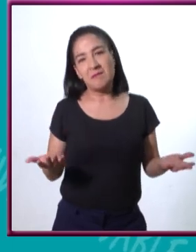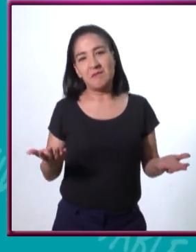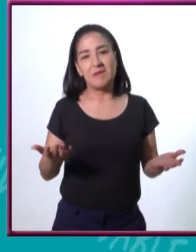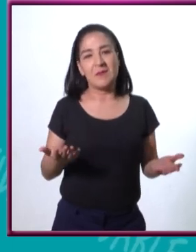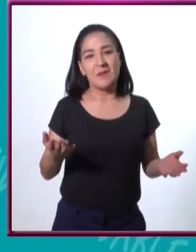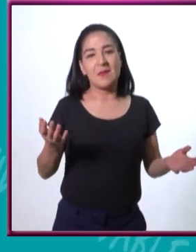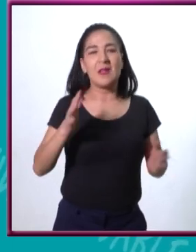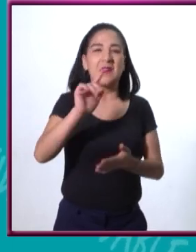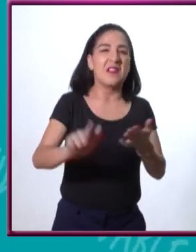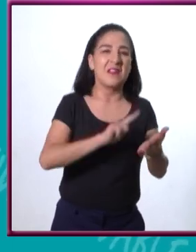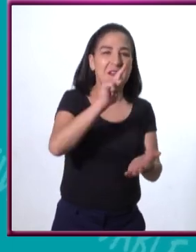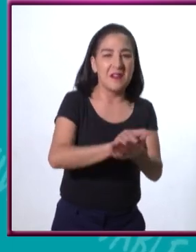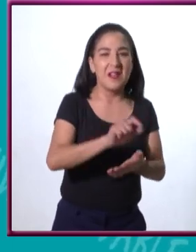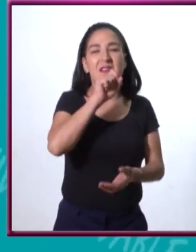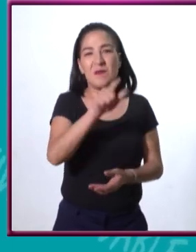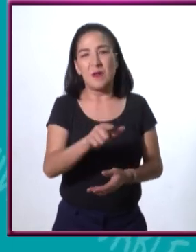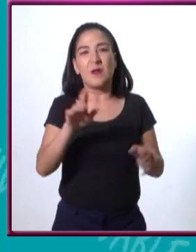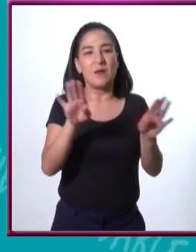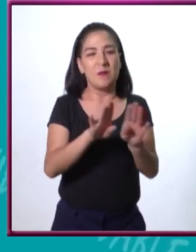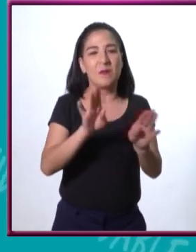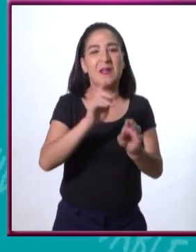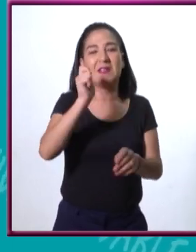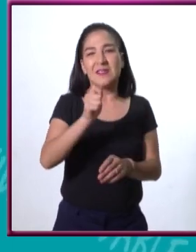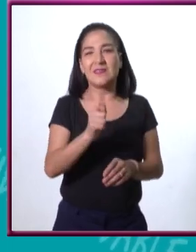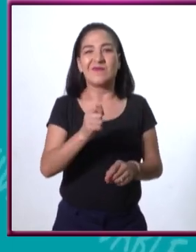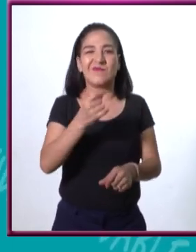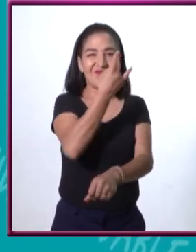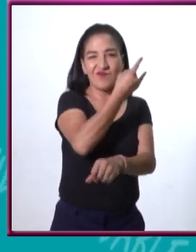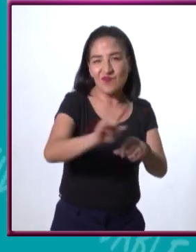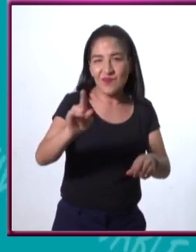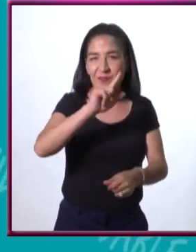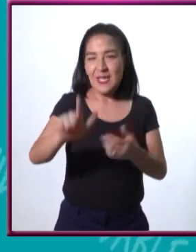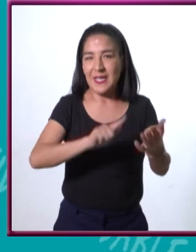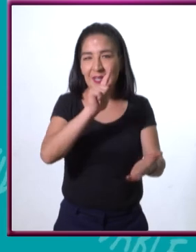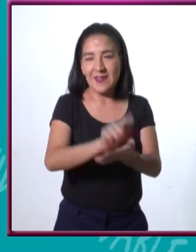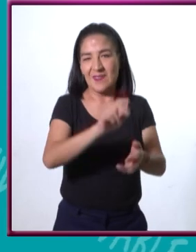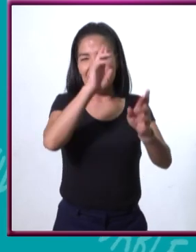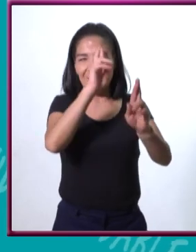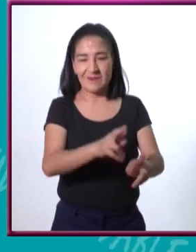en casos legales alguien que ha infringido la ley.